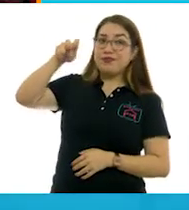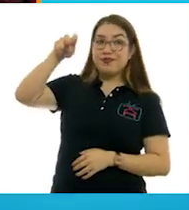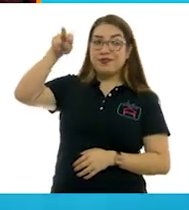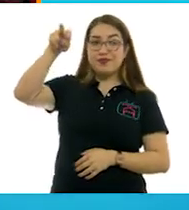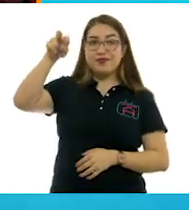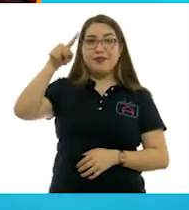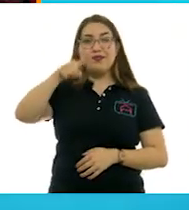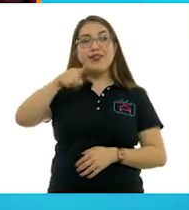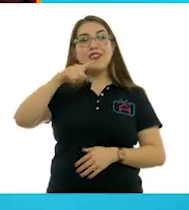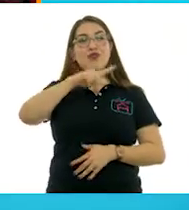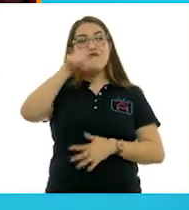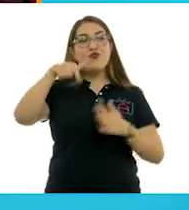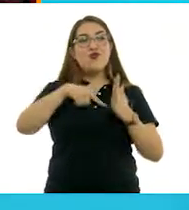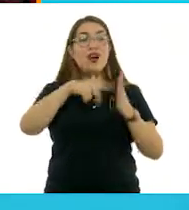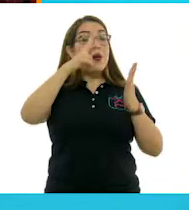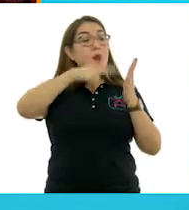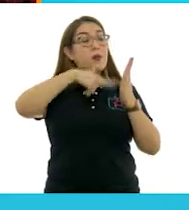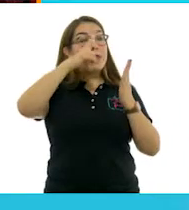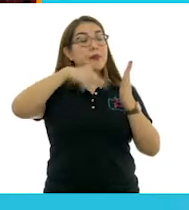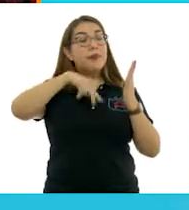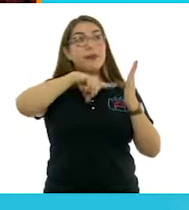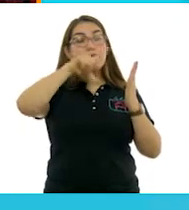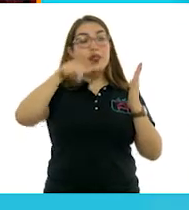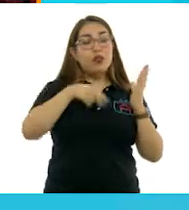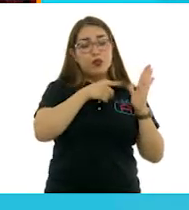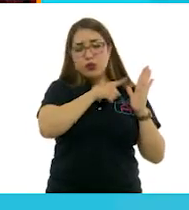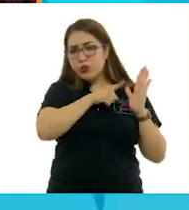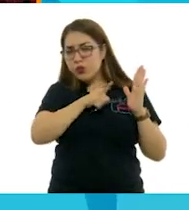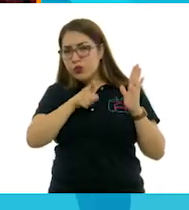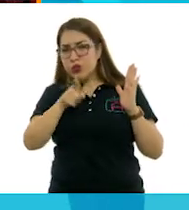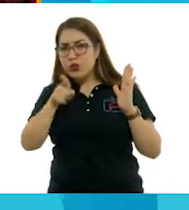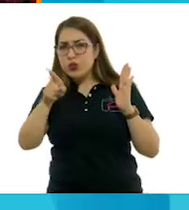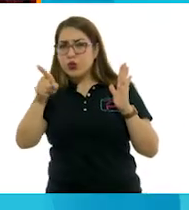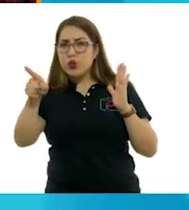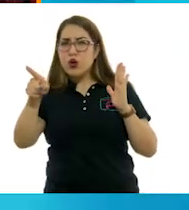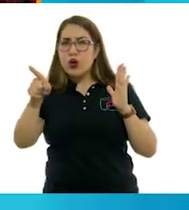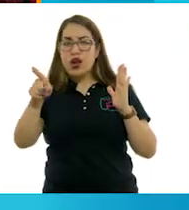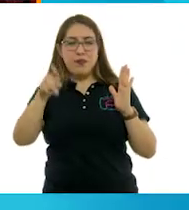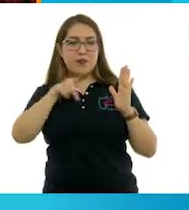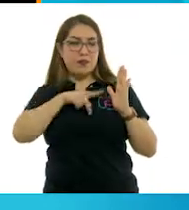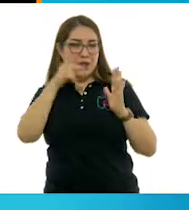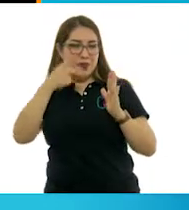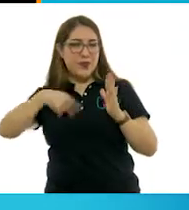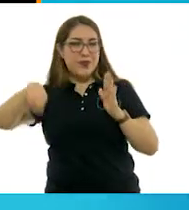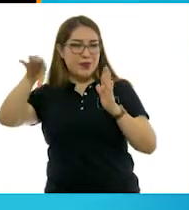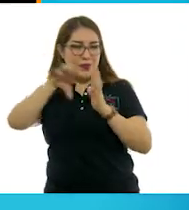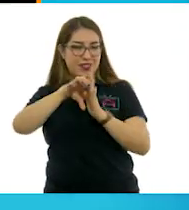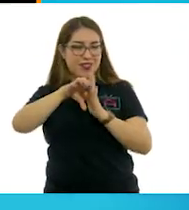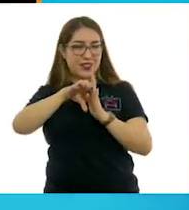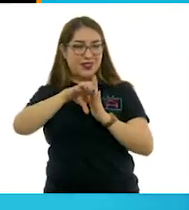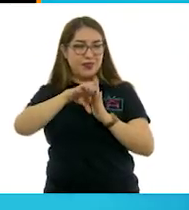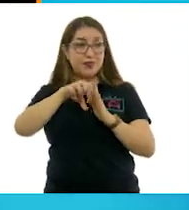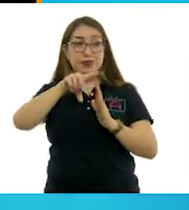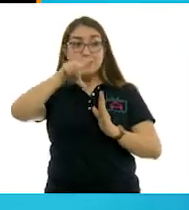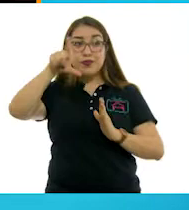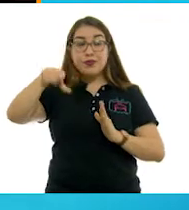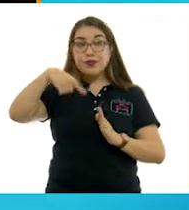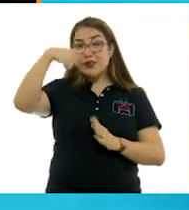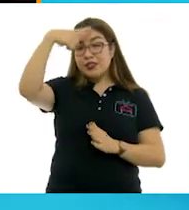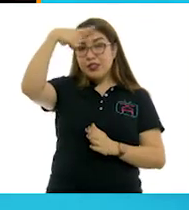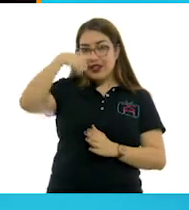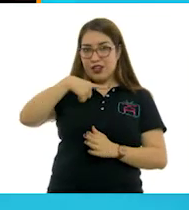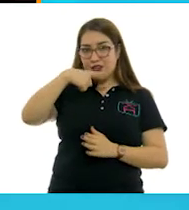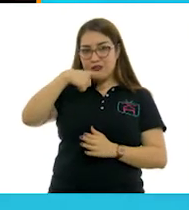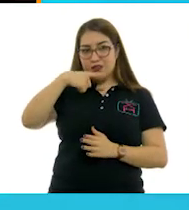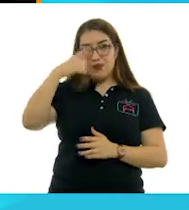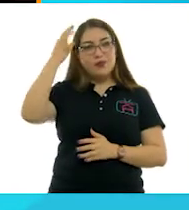atravesaba mi estudio y me iba en una línea recta, derechito a mi recámara. De noche, porque